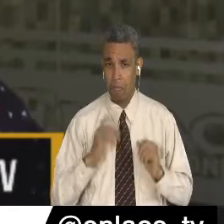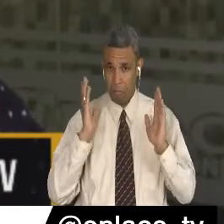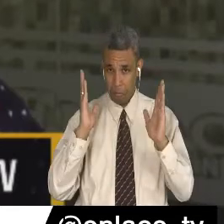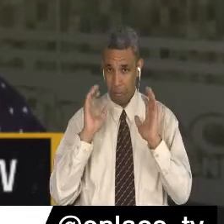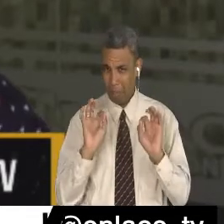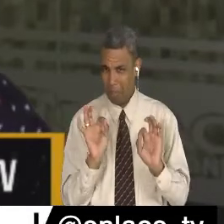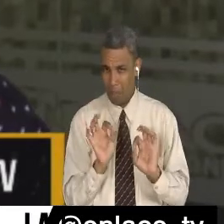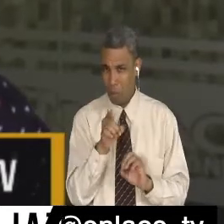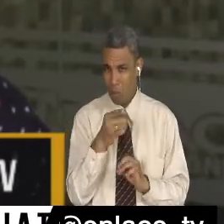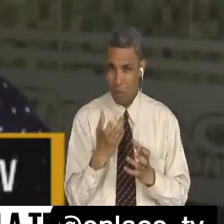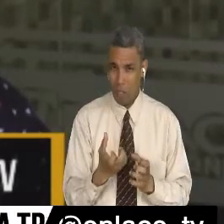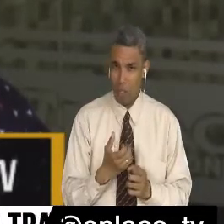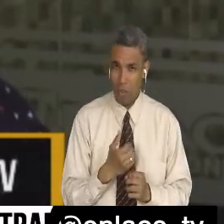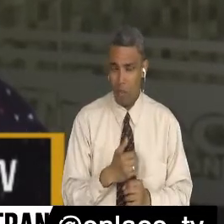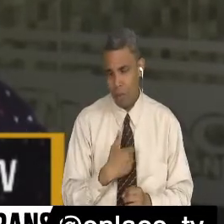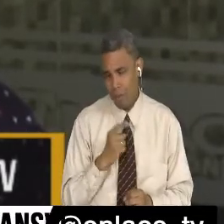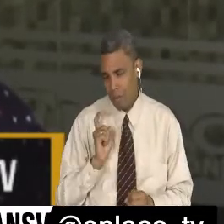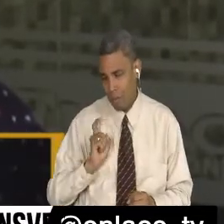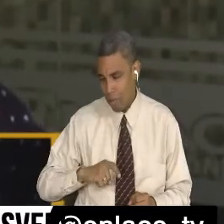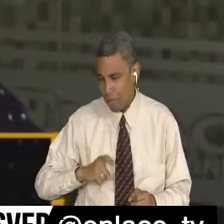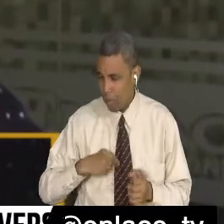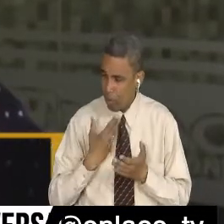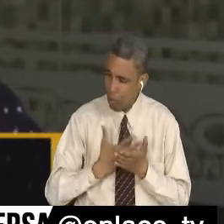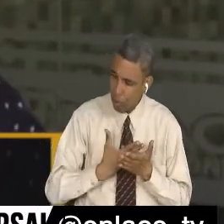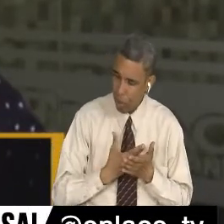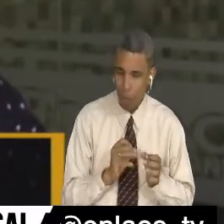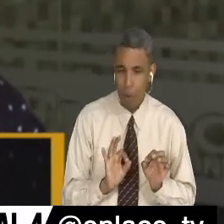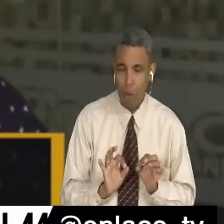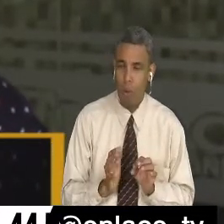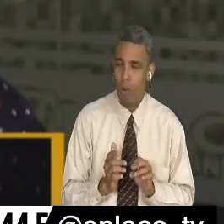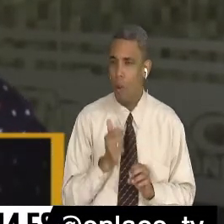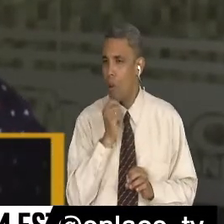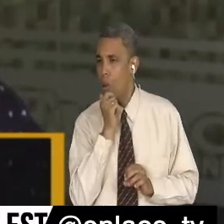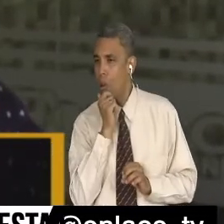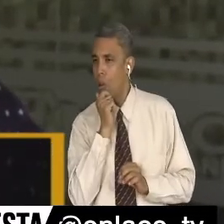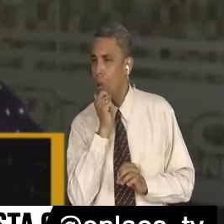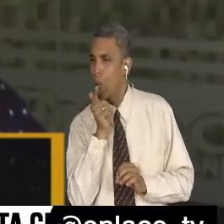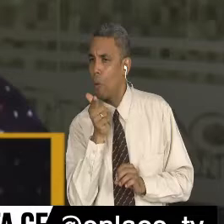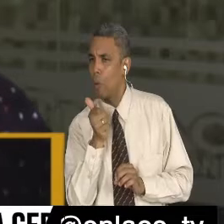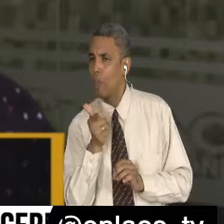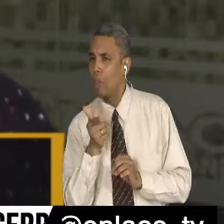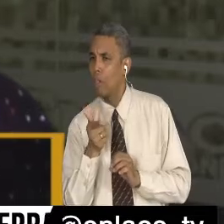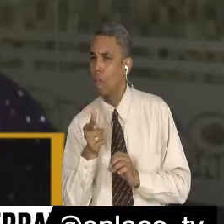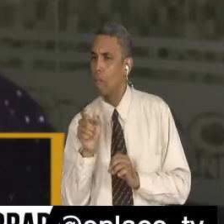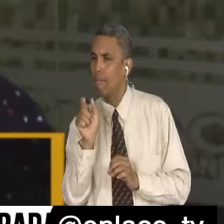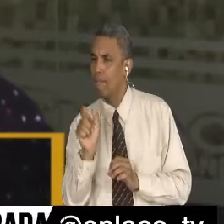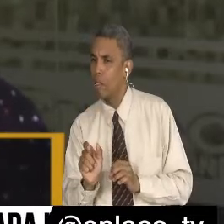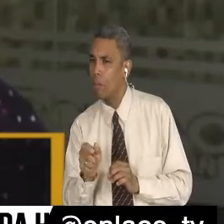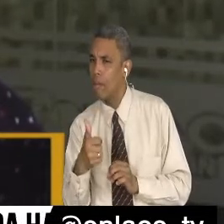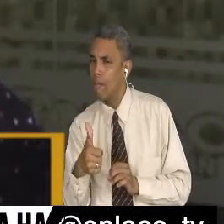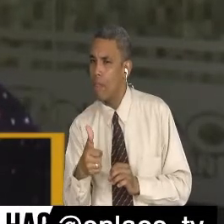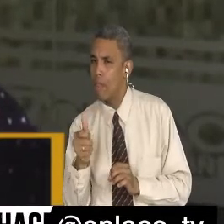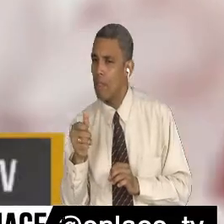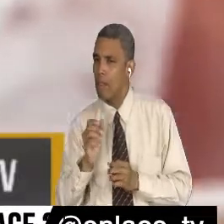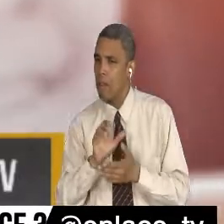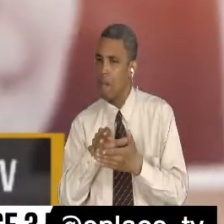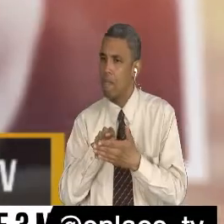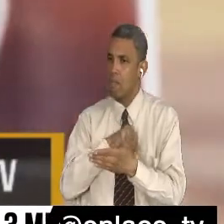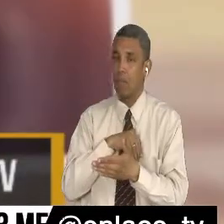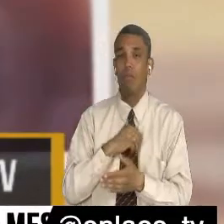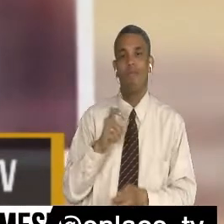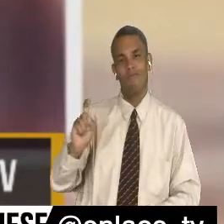consejo sabio, que requieran un testimonio, un ejemplo, una luz de esperanza para saber que sí hay un cambio.